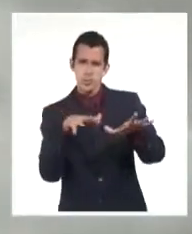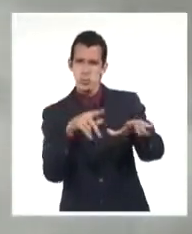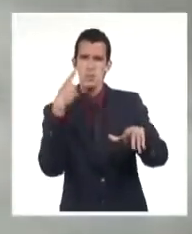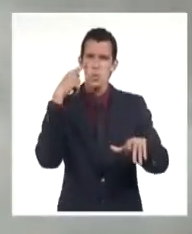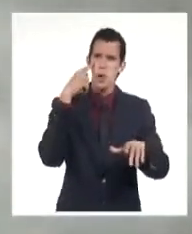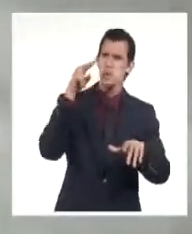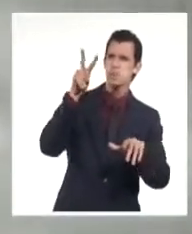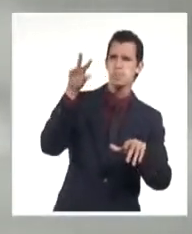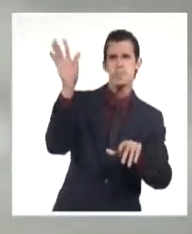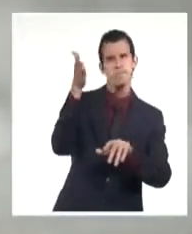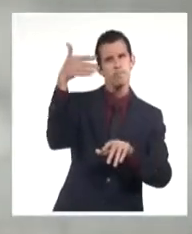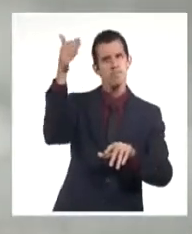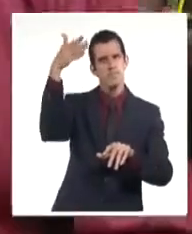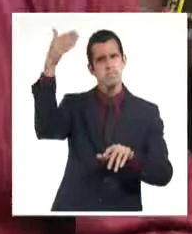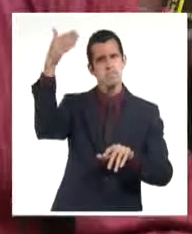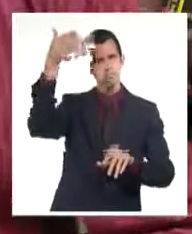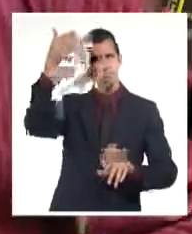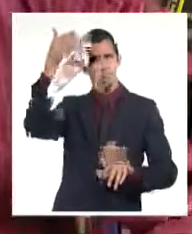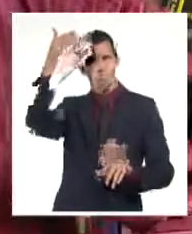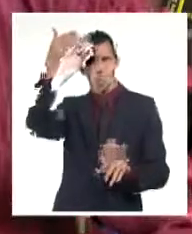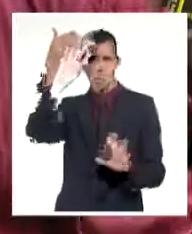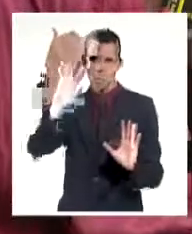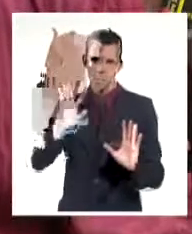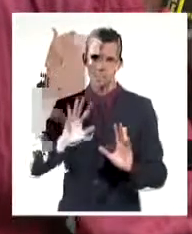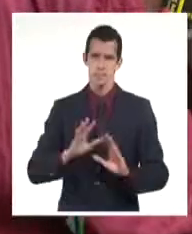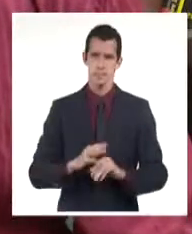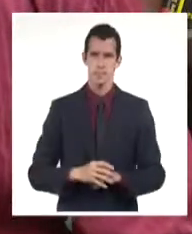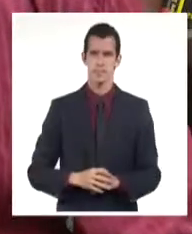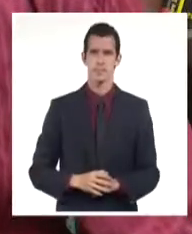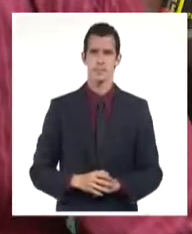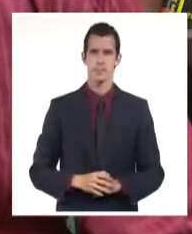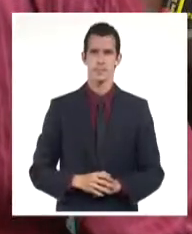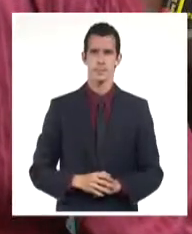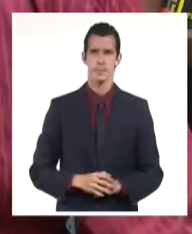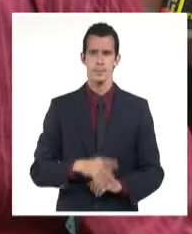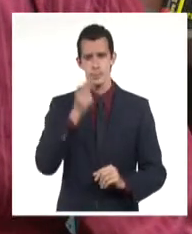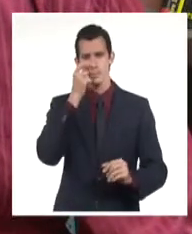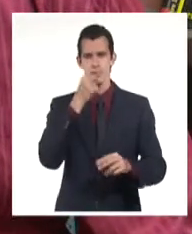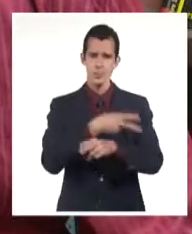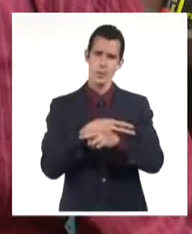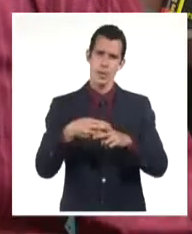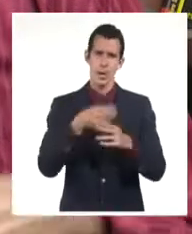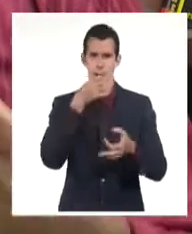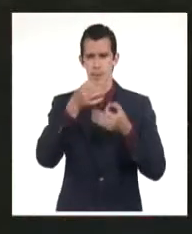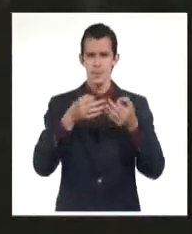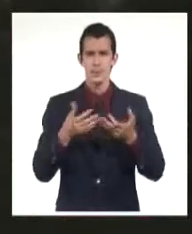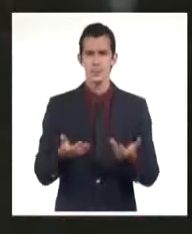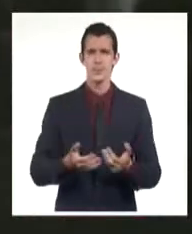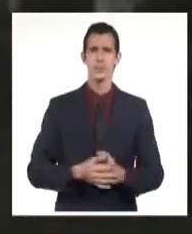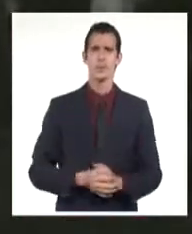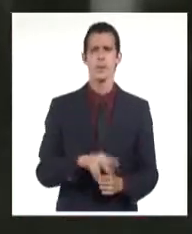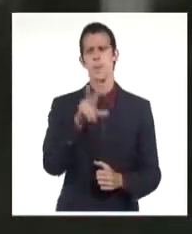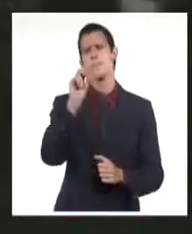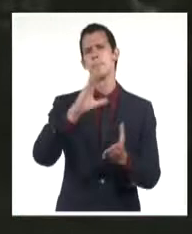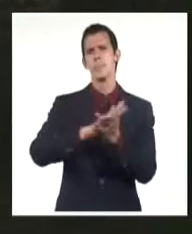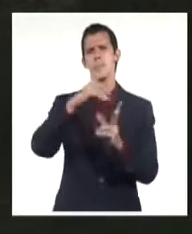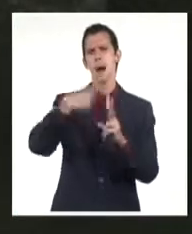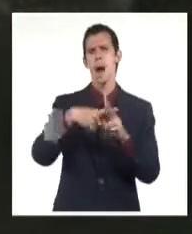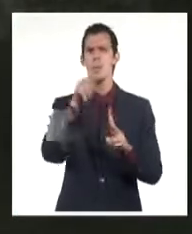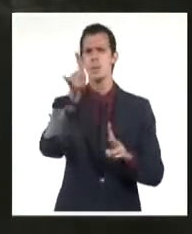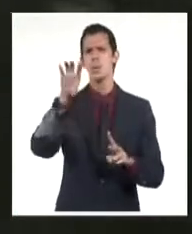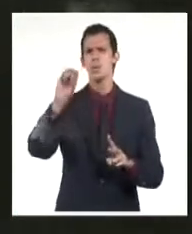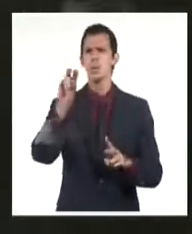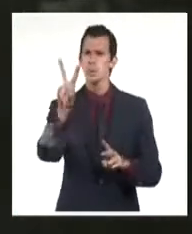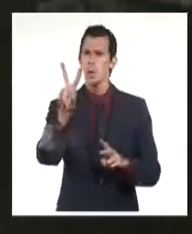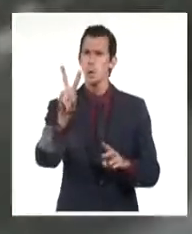Estrella Solitaria. El 20 de mayo de 1902, más que una fecha, es un proceso